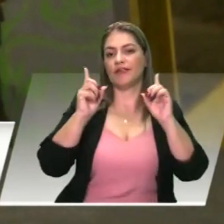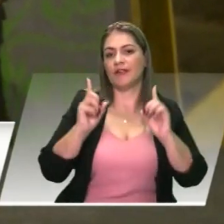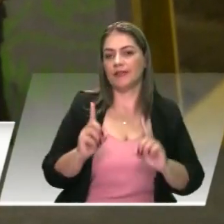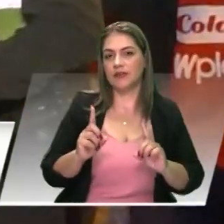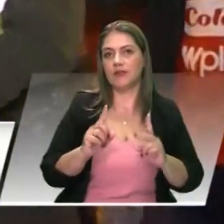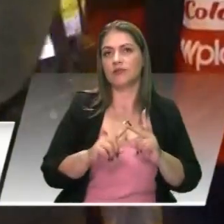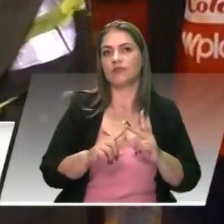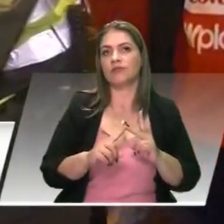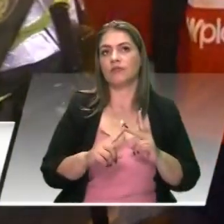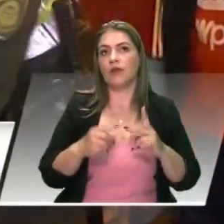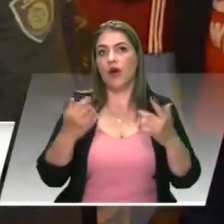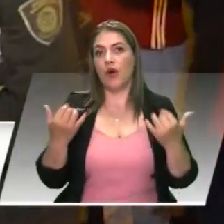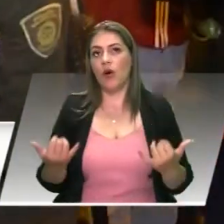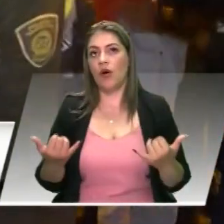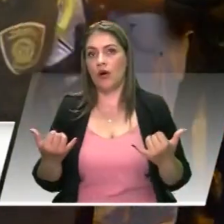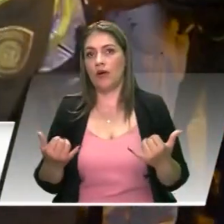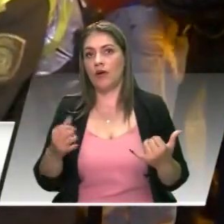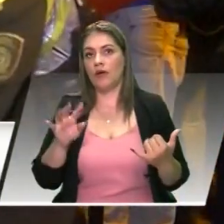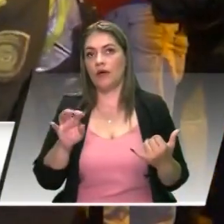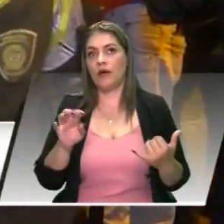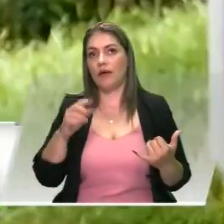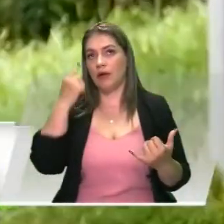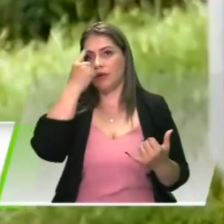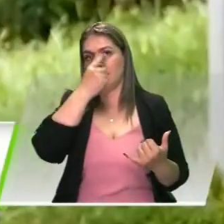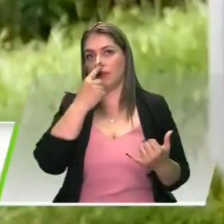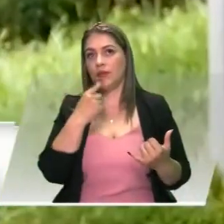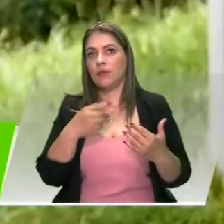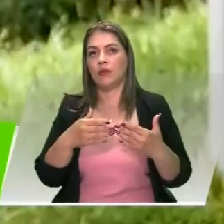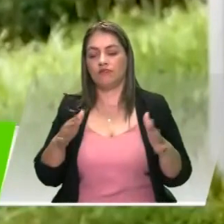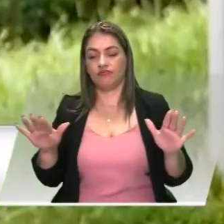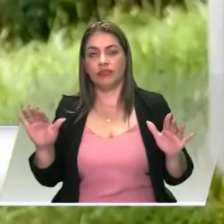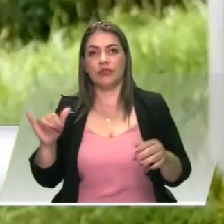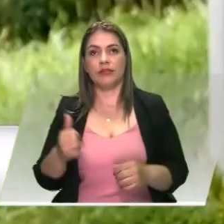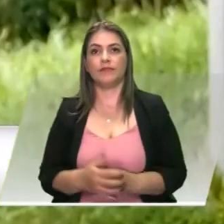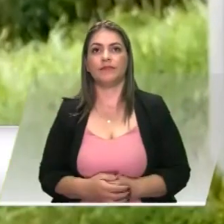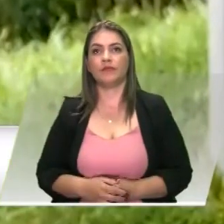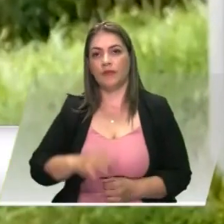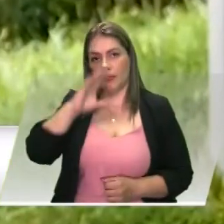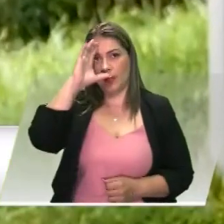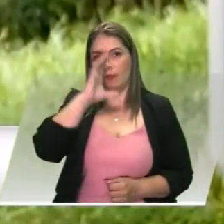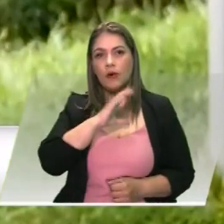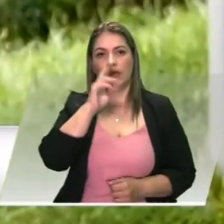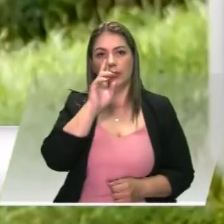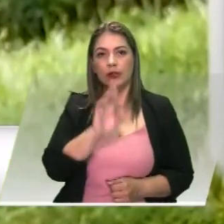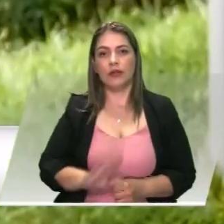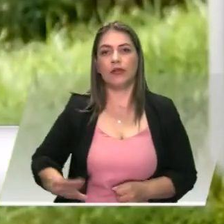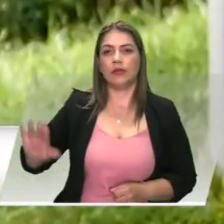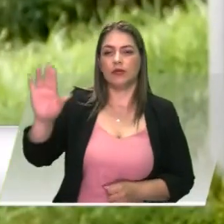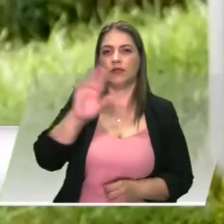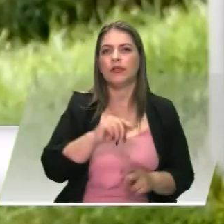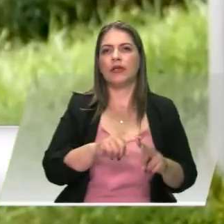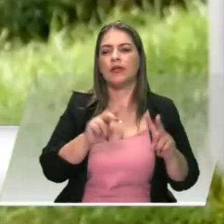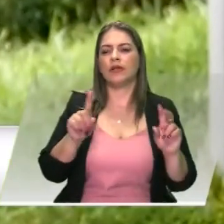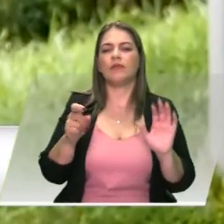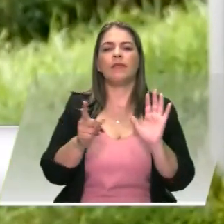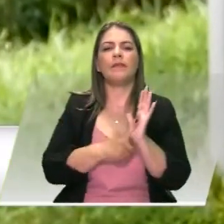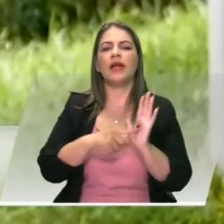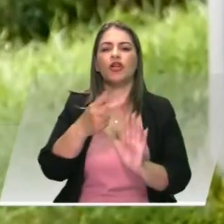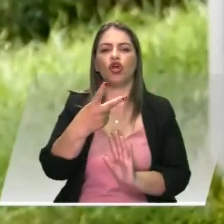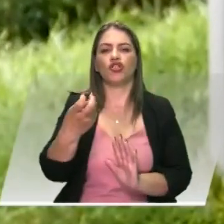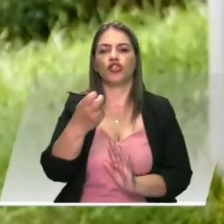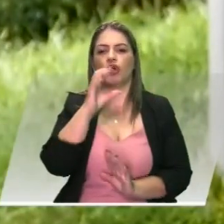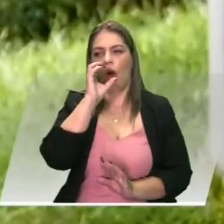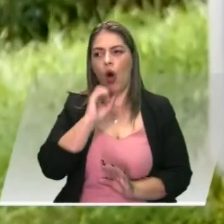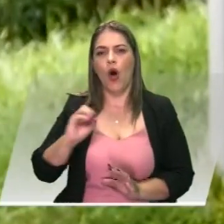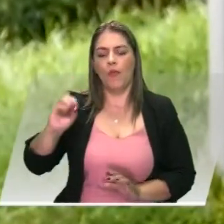para el encuentro de este 9 de septiembre la Policía Nacional tiene un dispositivo de 1200 hombres en un dispositivo